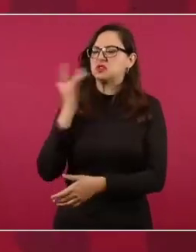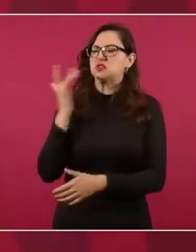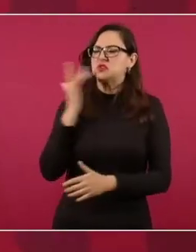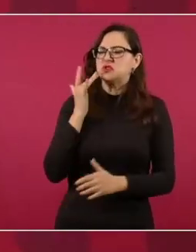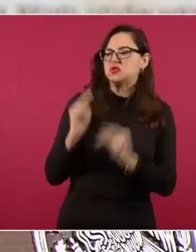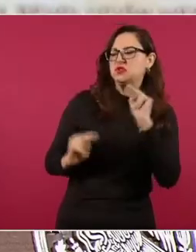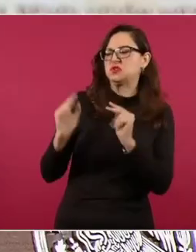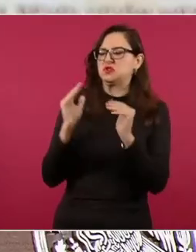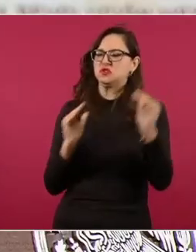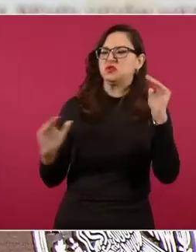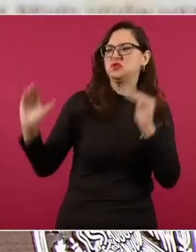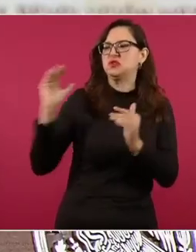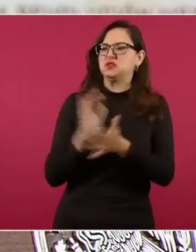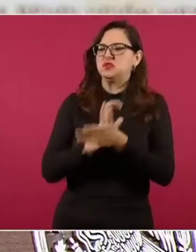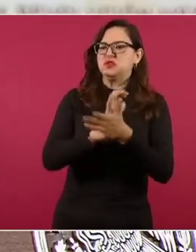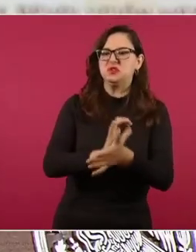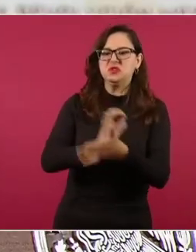discriminación,